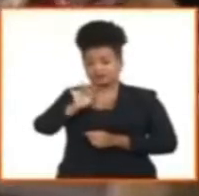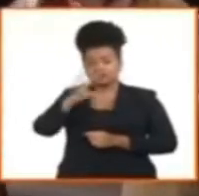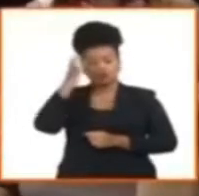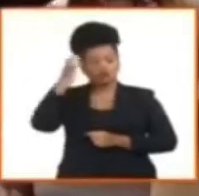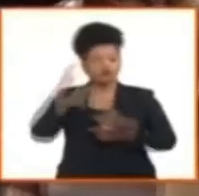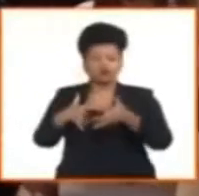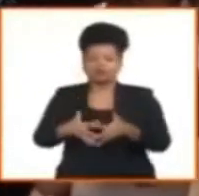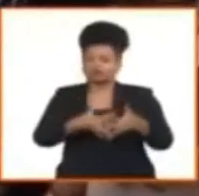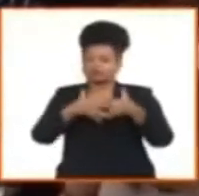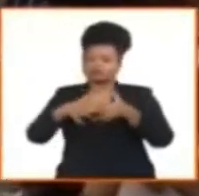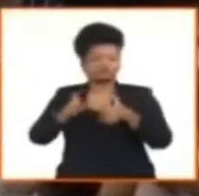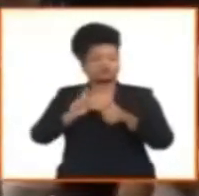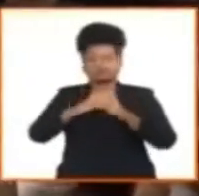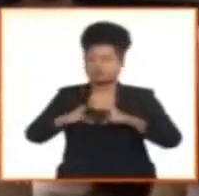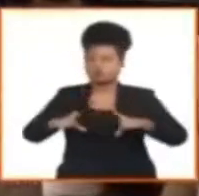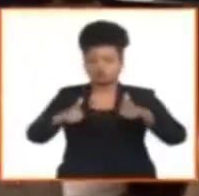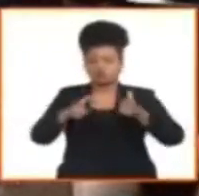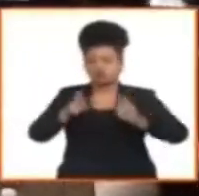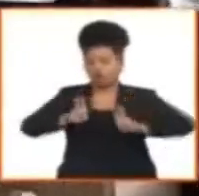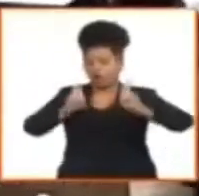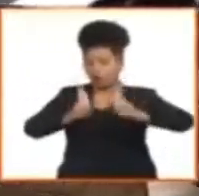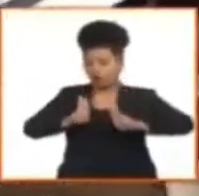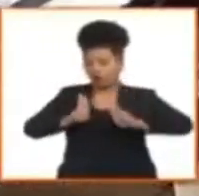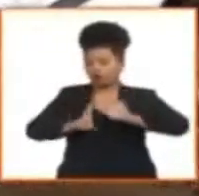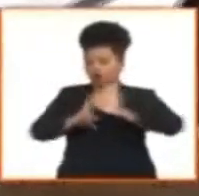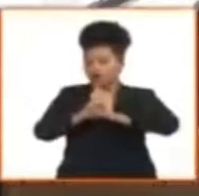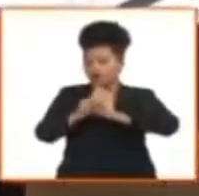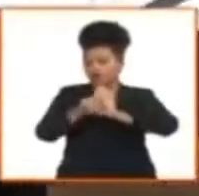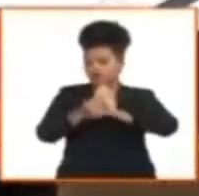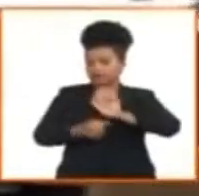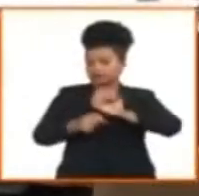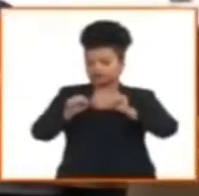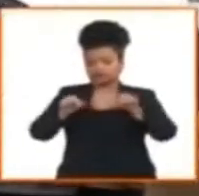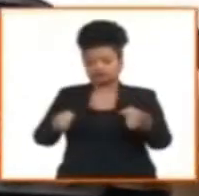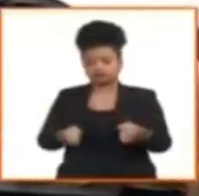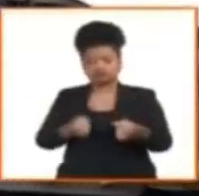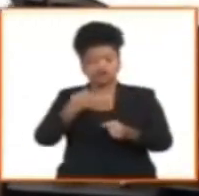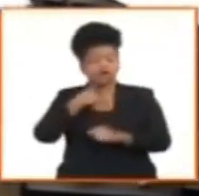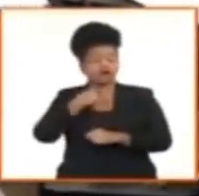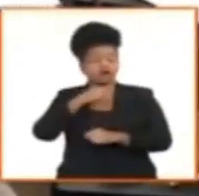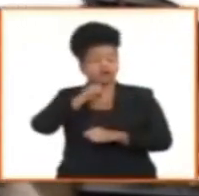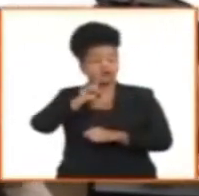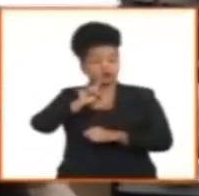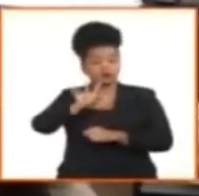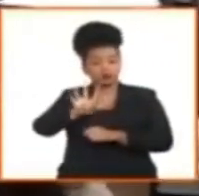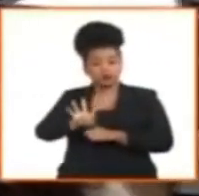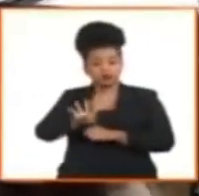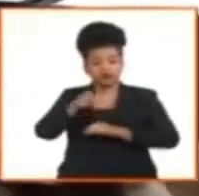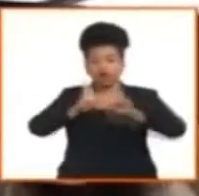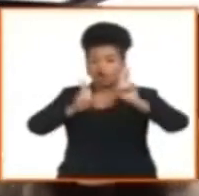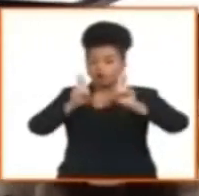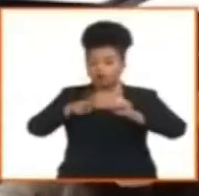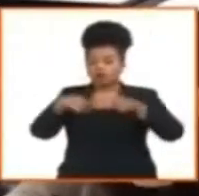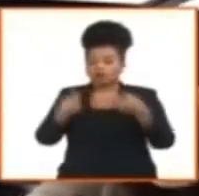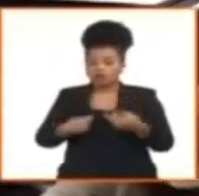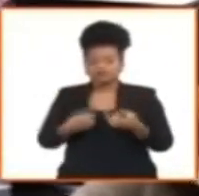Unidos incumple unilateral e injustificadamente la obligación suscrita en 1994 de asegurar la migración legal